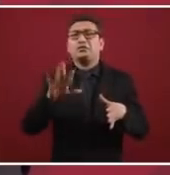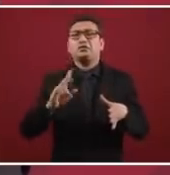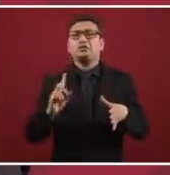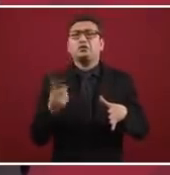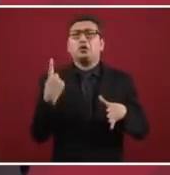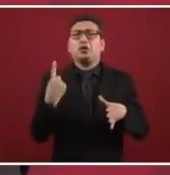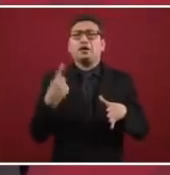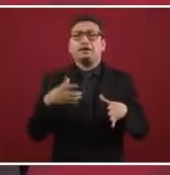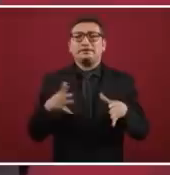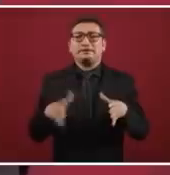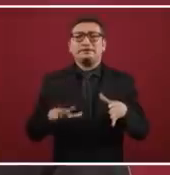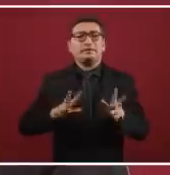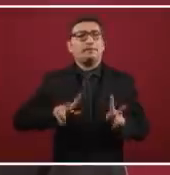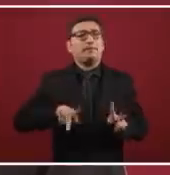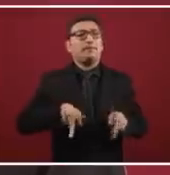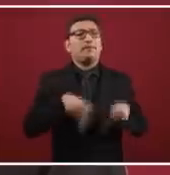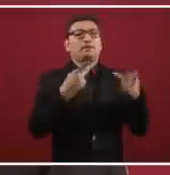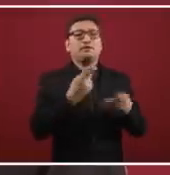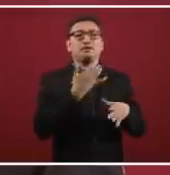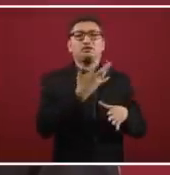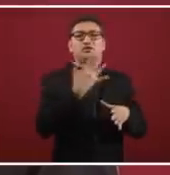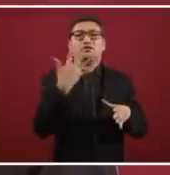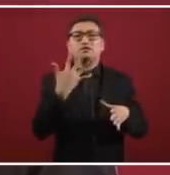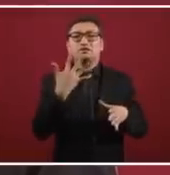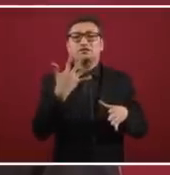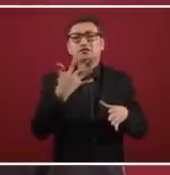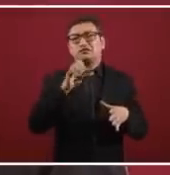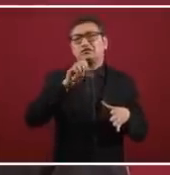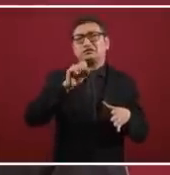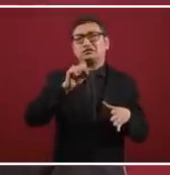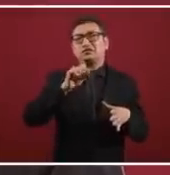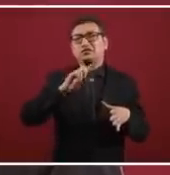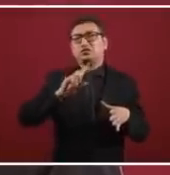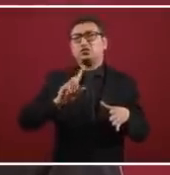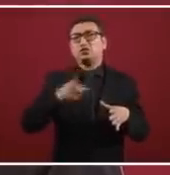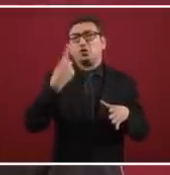Y se vende en 55, en $60 ahora.